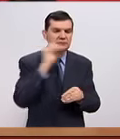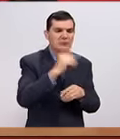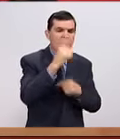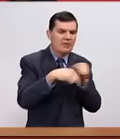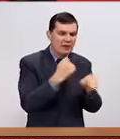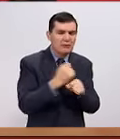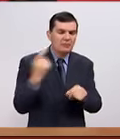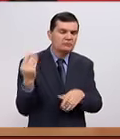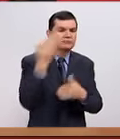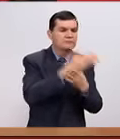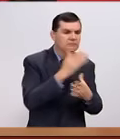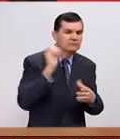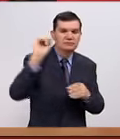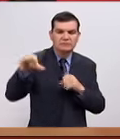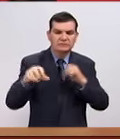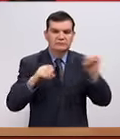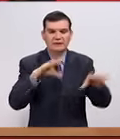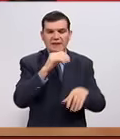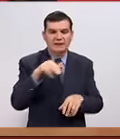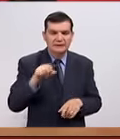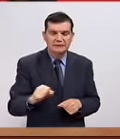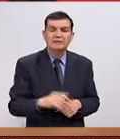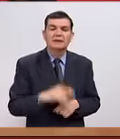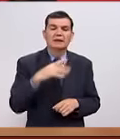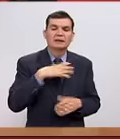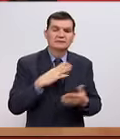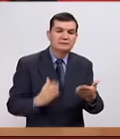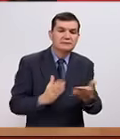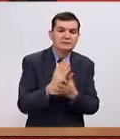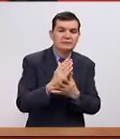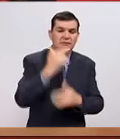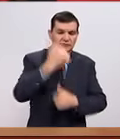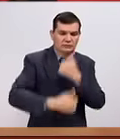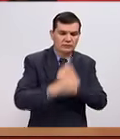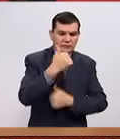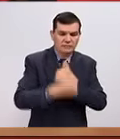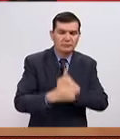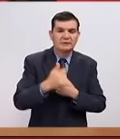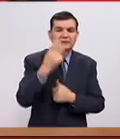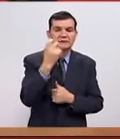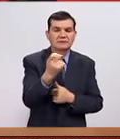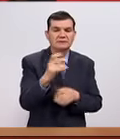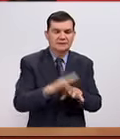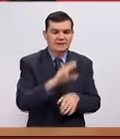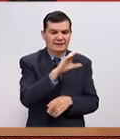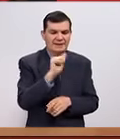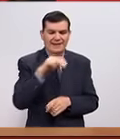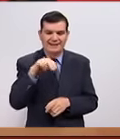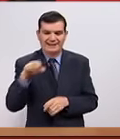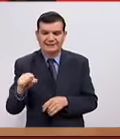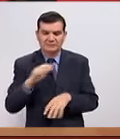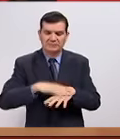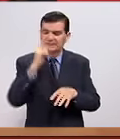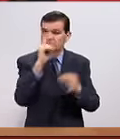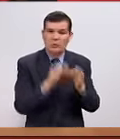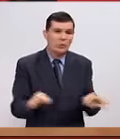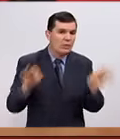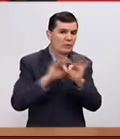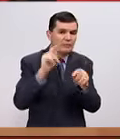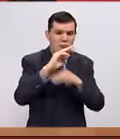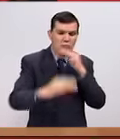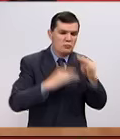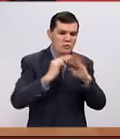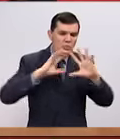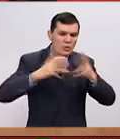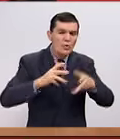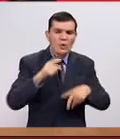año Mexicanos al al festival de Canes entrar a una competición como es Canes que es una de las más importantes a nivel